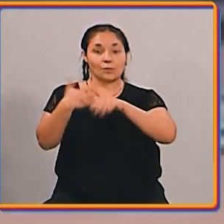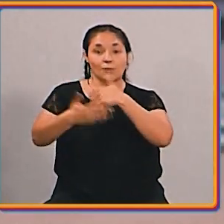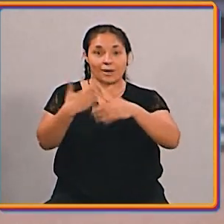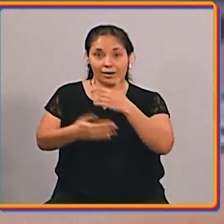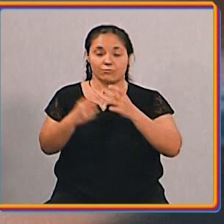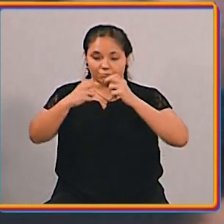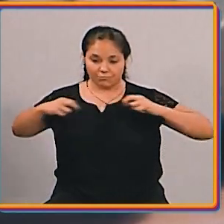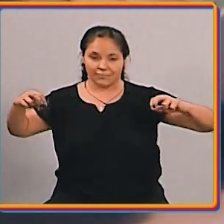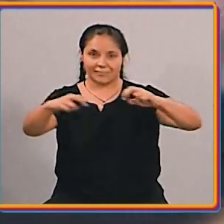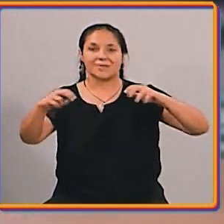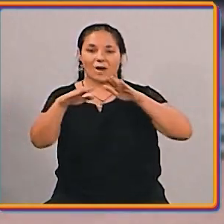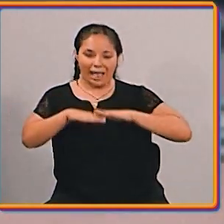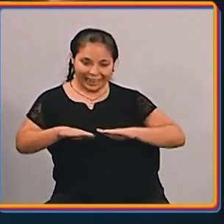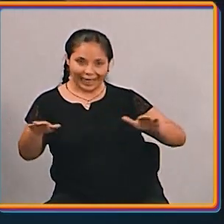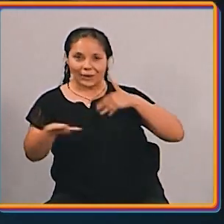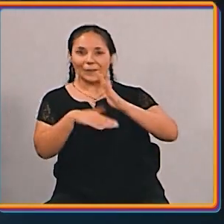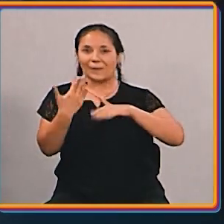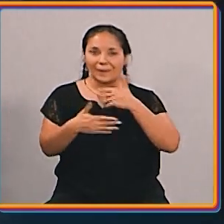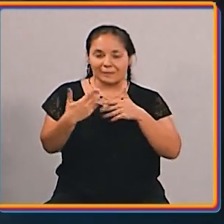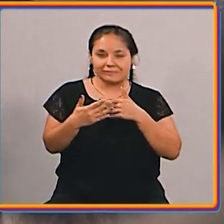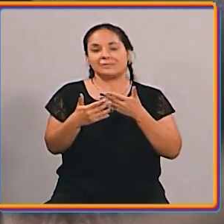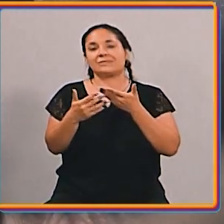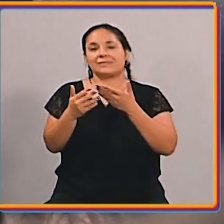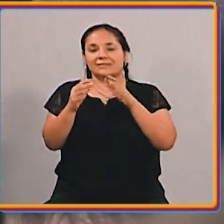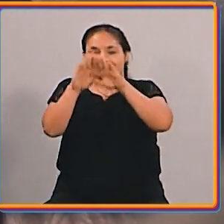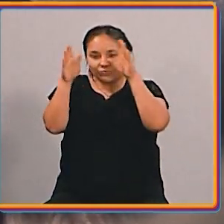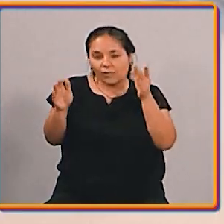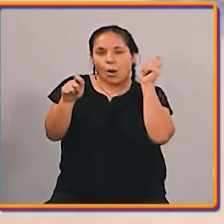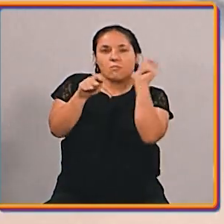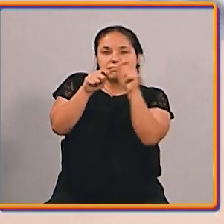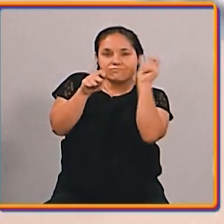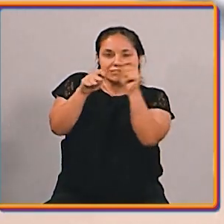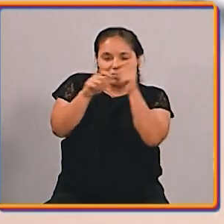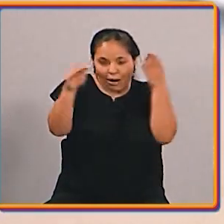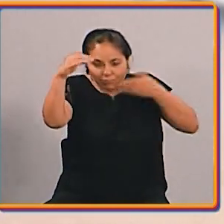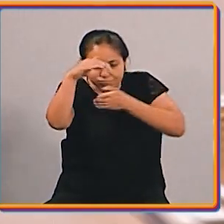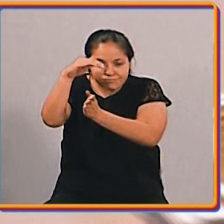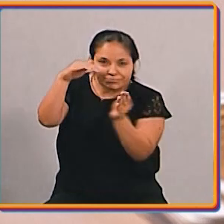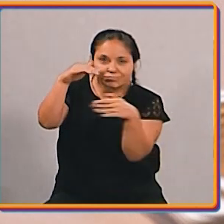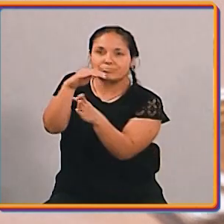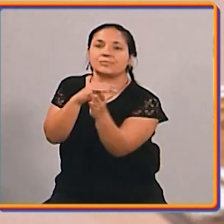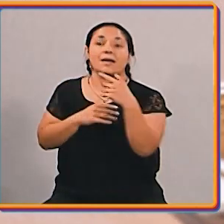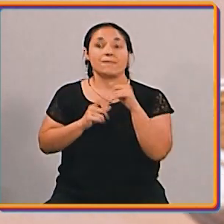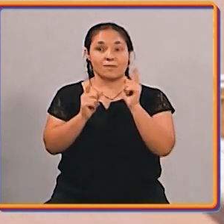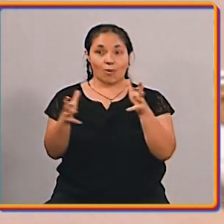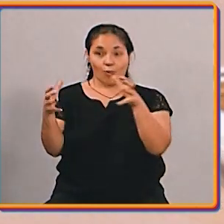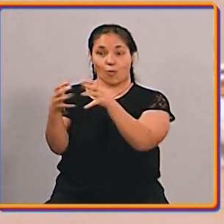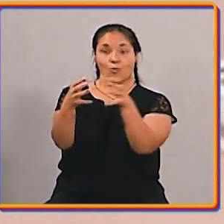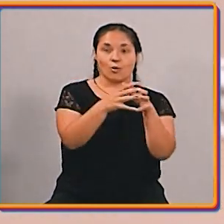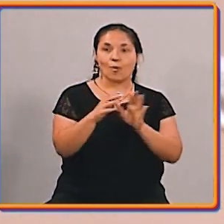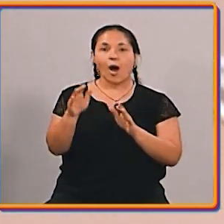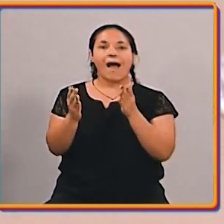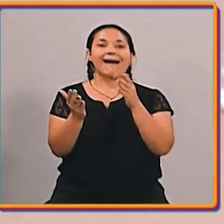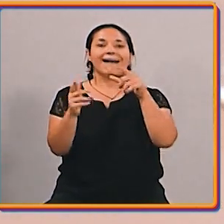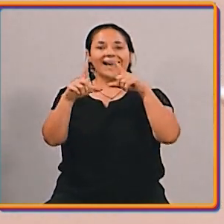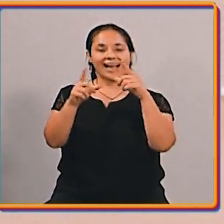En este juego somos enanos cavando un túnel dentro de una mina y de manera grupal iremos colocando las distintas cartas